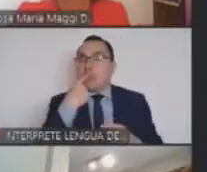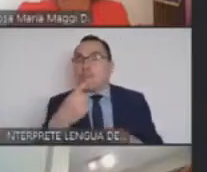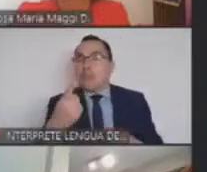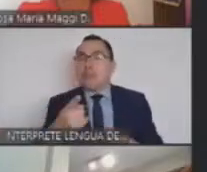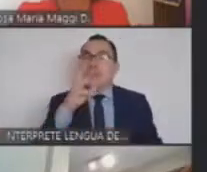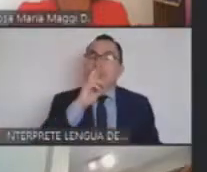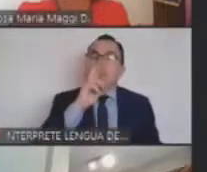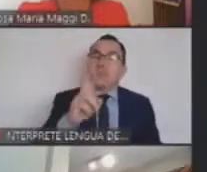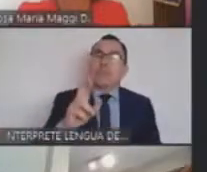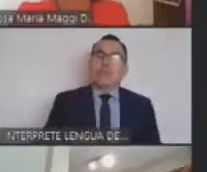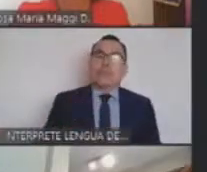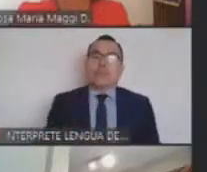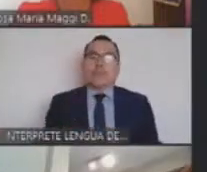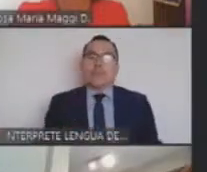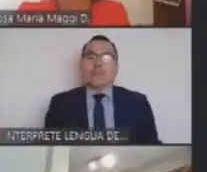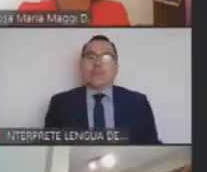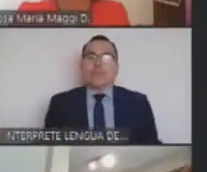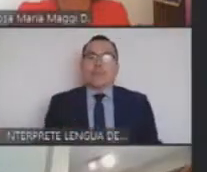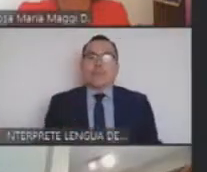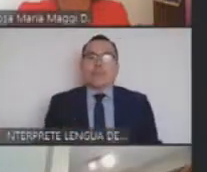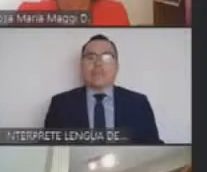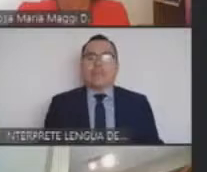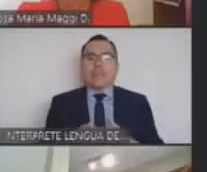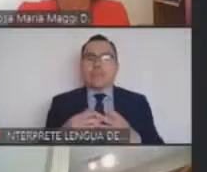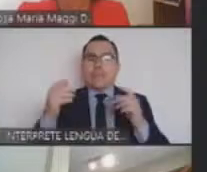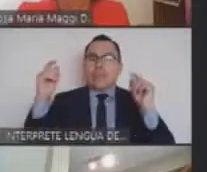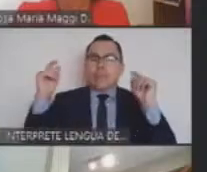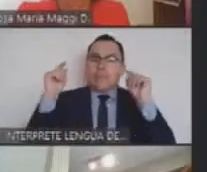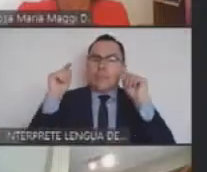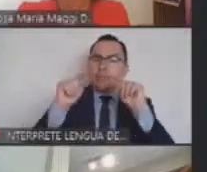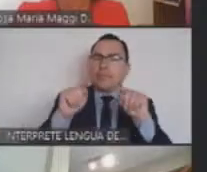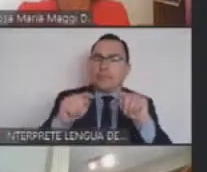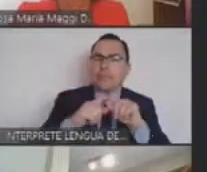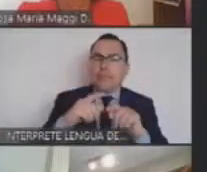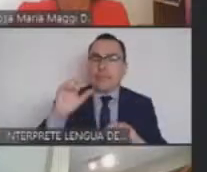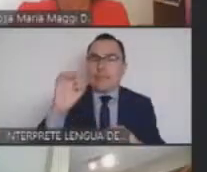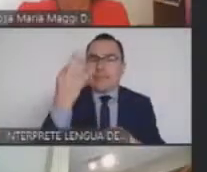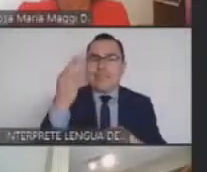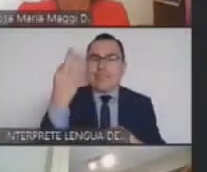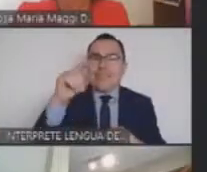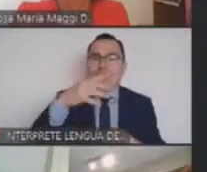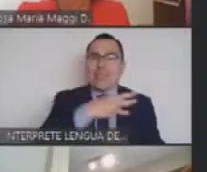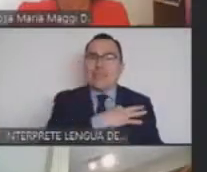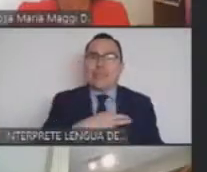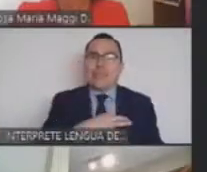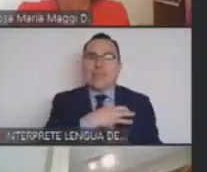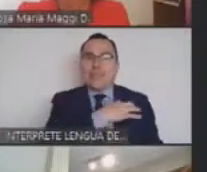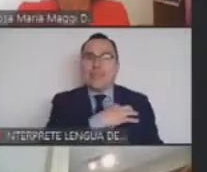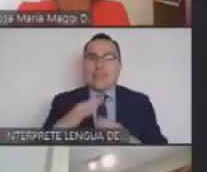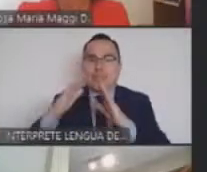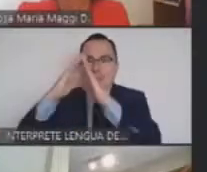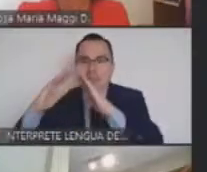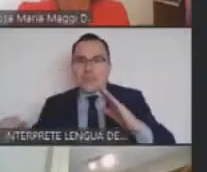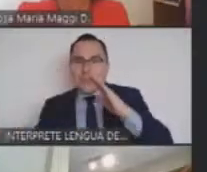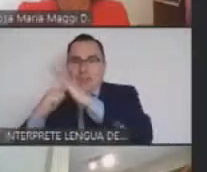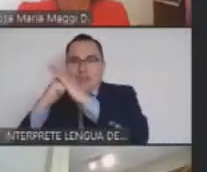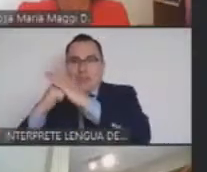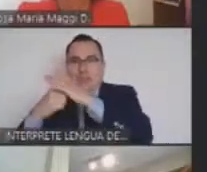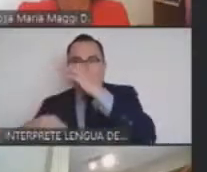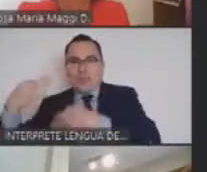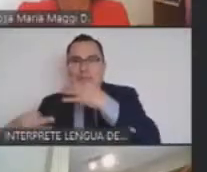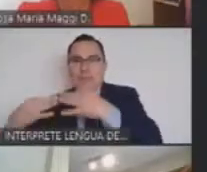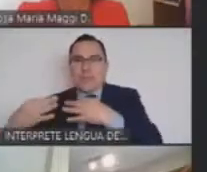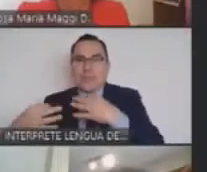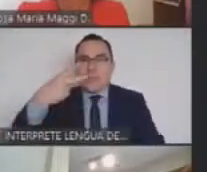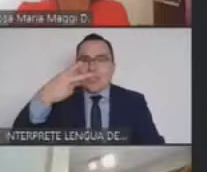respuestas. Y ya anticipé que nuestro tercer panelista también es ministro de la Corte Suprema. Él es don Haroldo Brito, nos